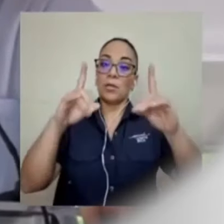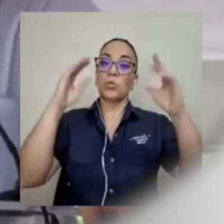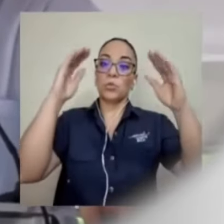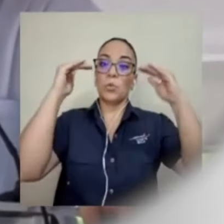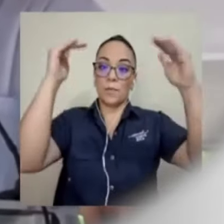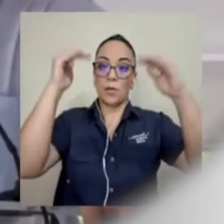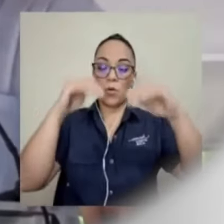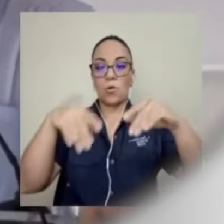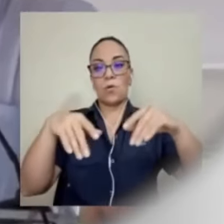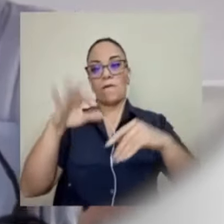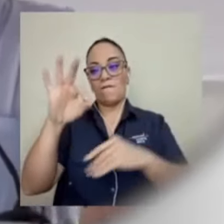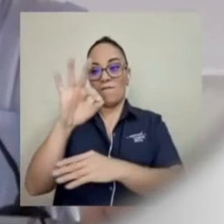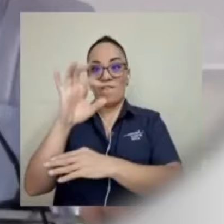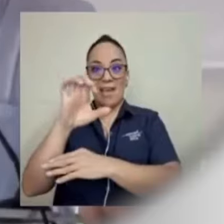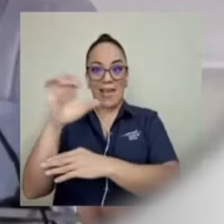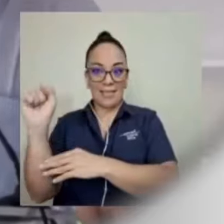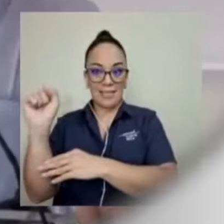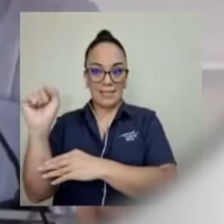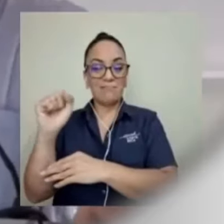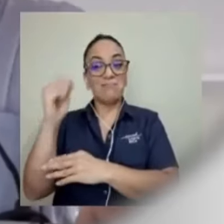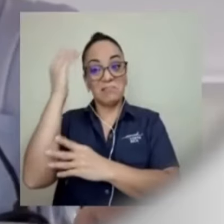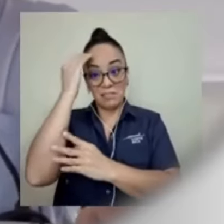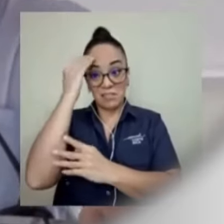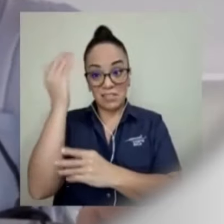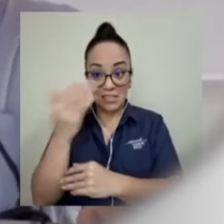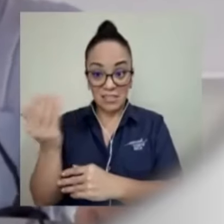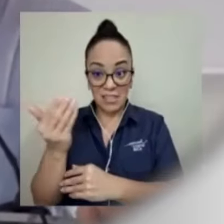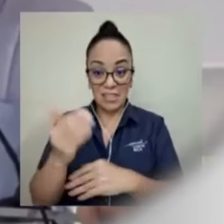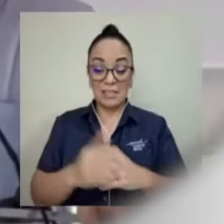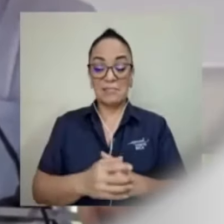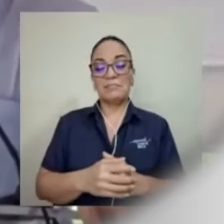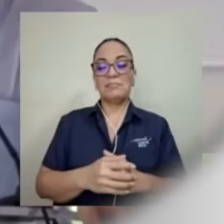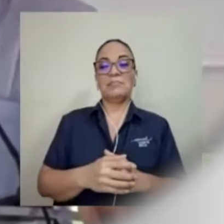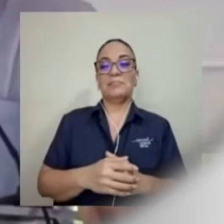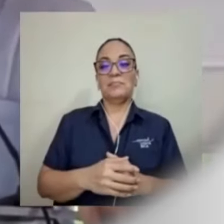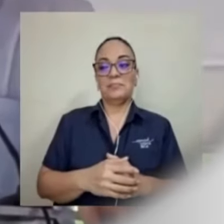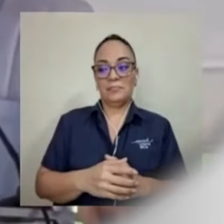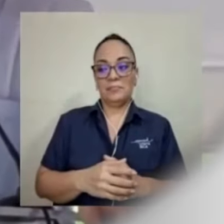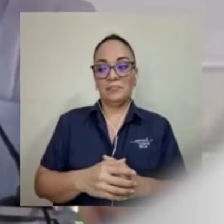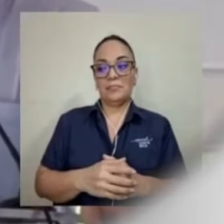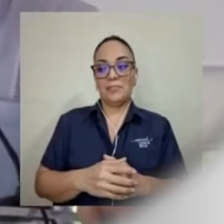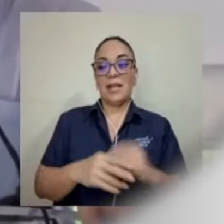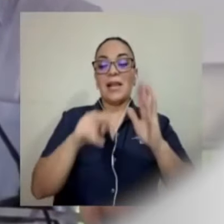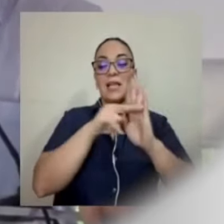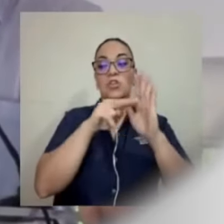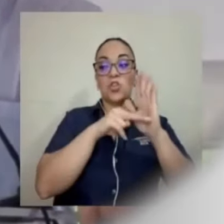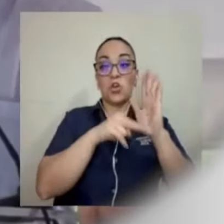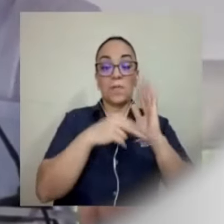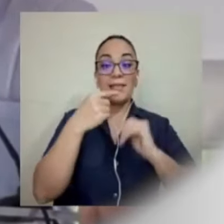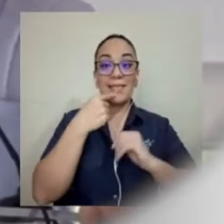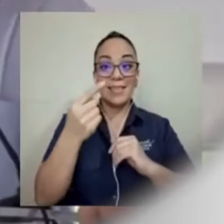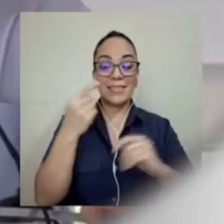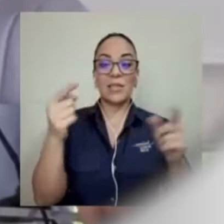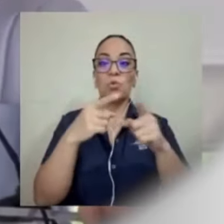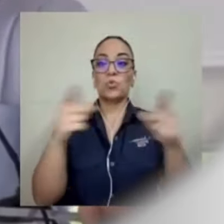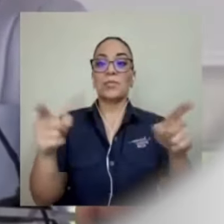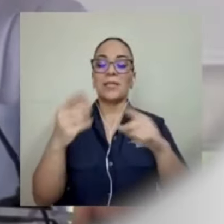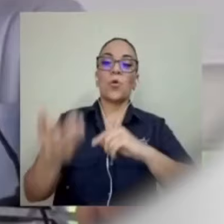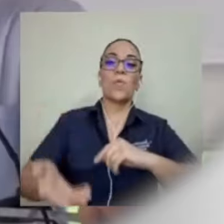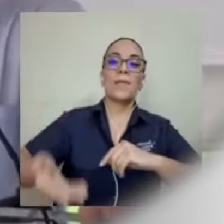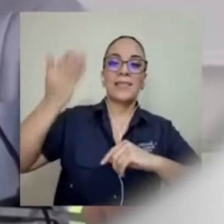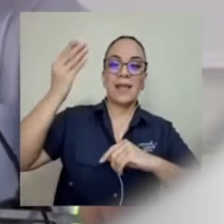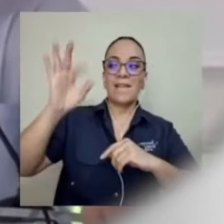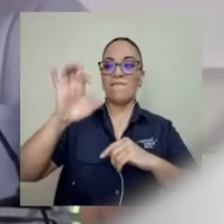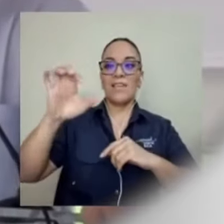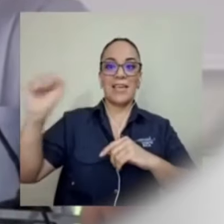famoso FES saben qué la la norma dice que a ustedes hay que aumentarles el FES por